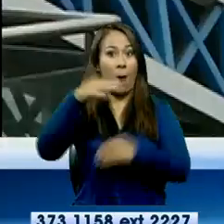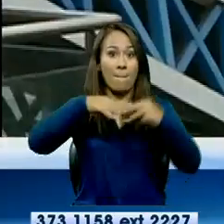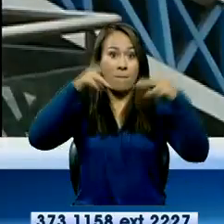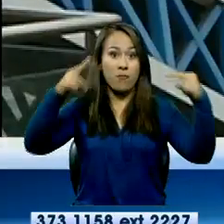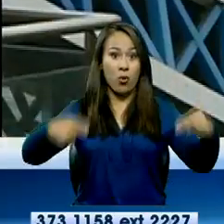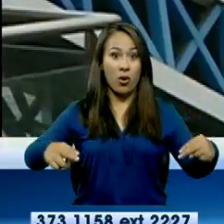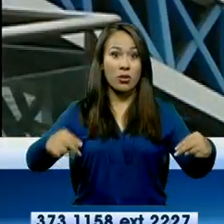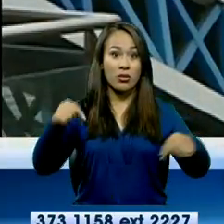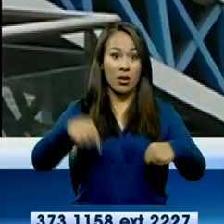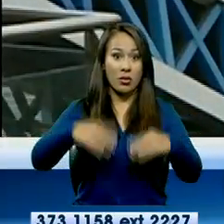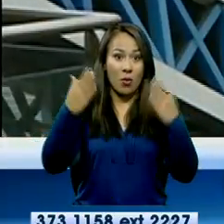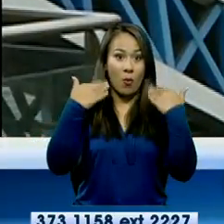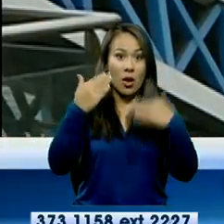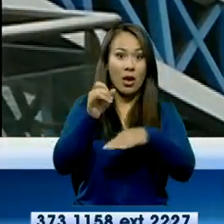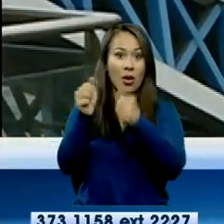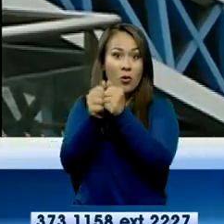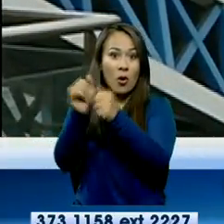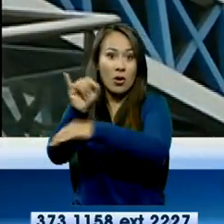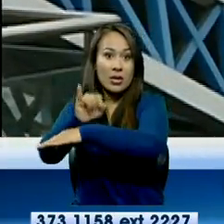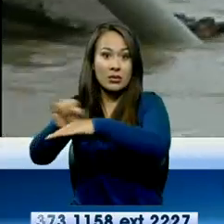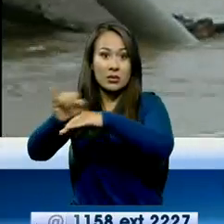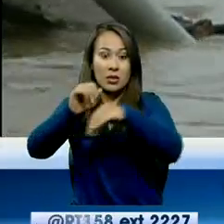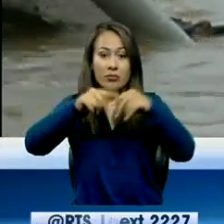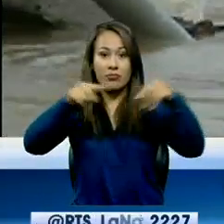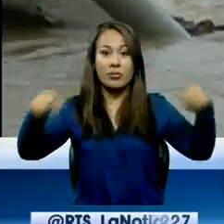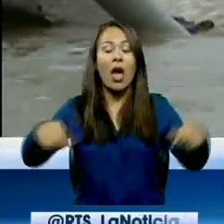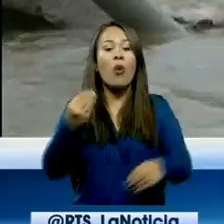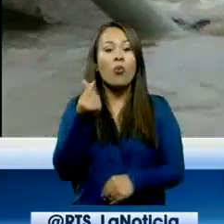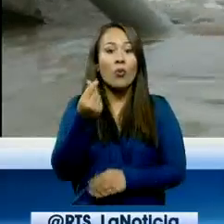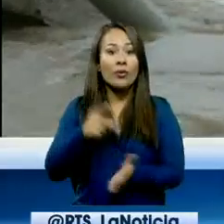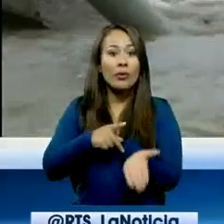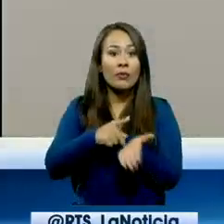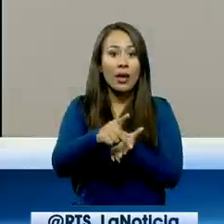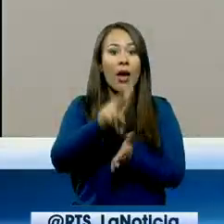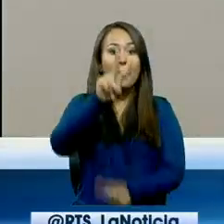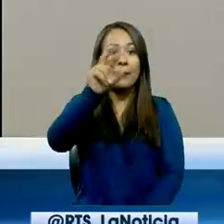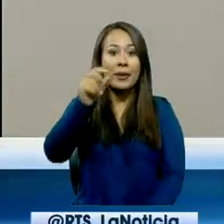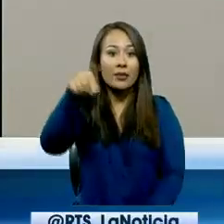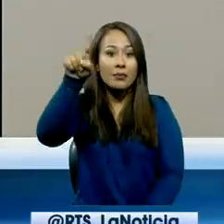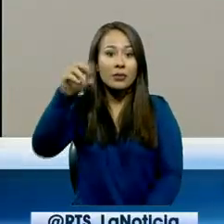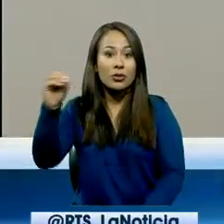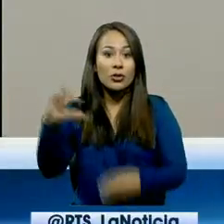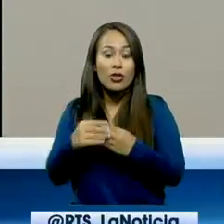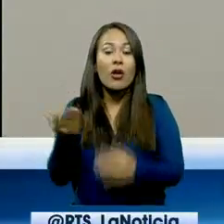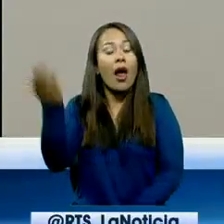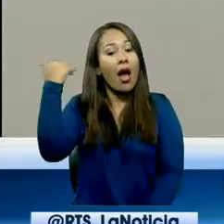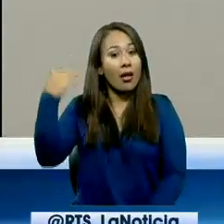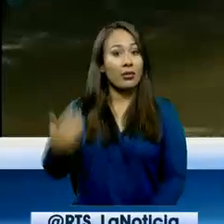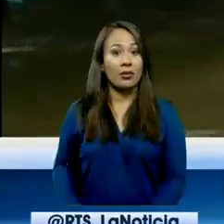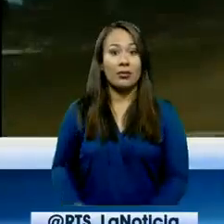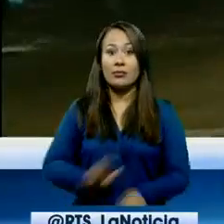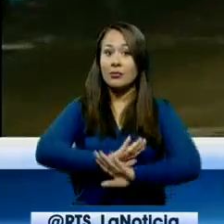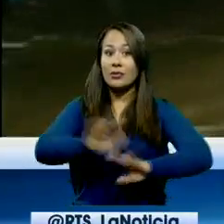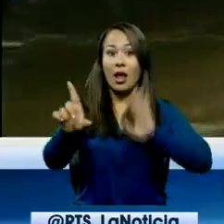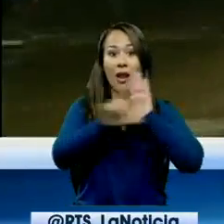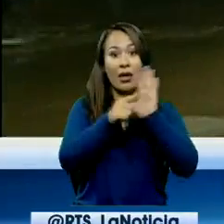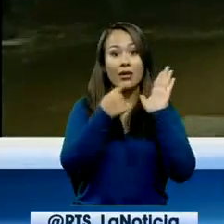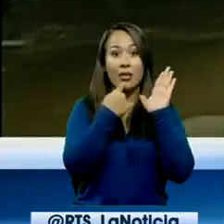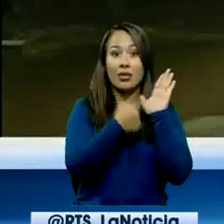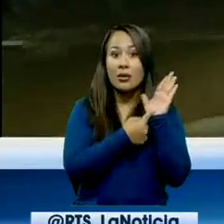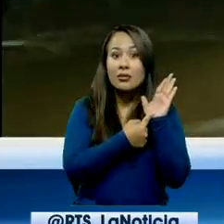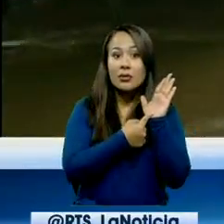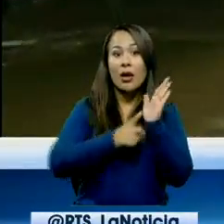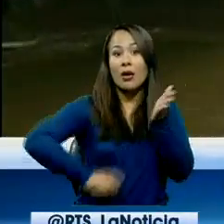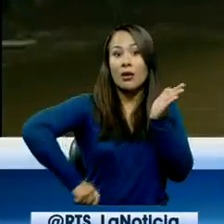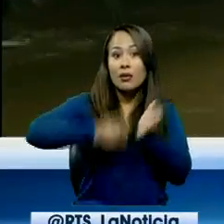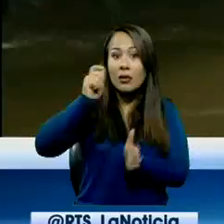con Guayaquil fue construido a un costo de $20 millones. Con todos los parámetros técnicos y legales establecidos en el